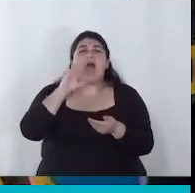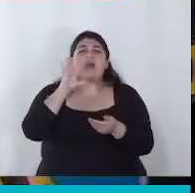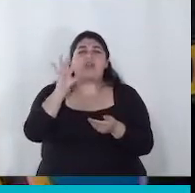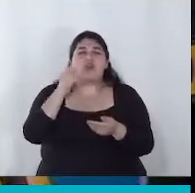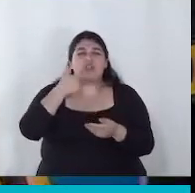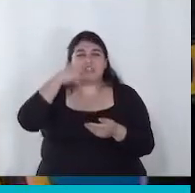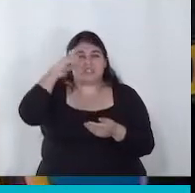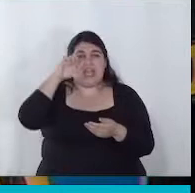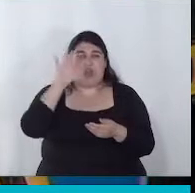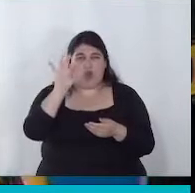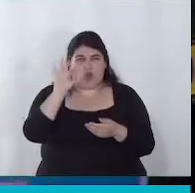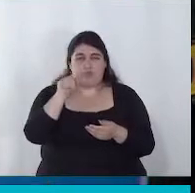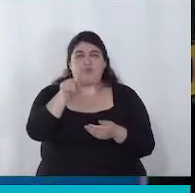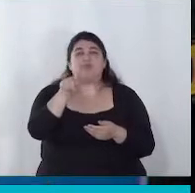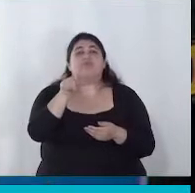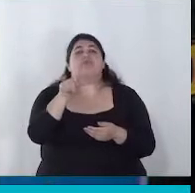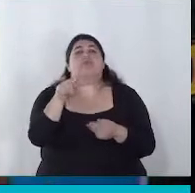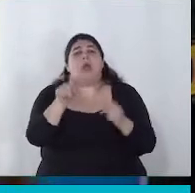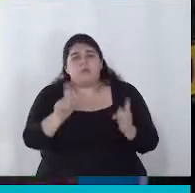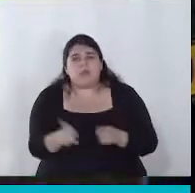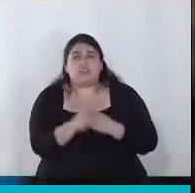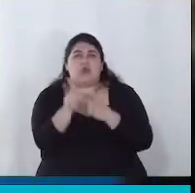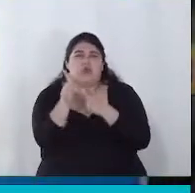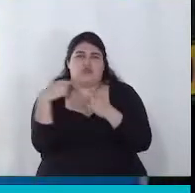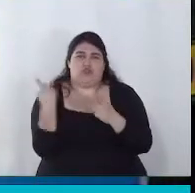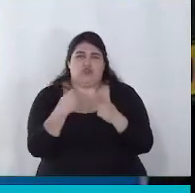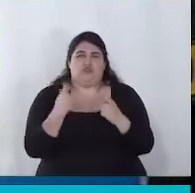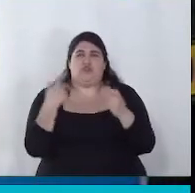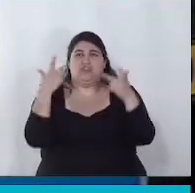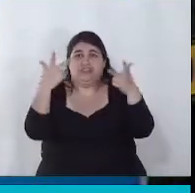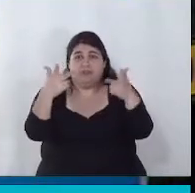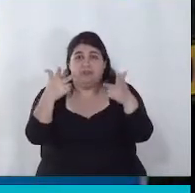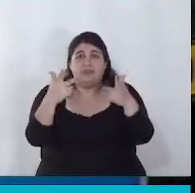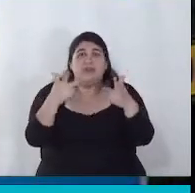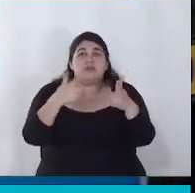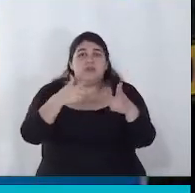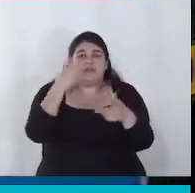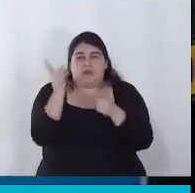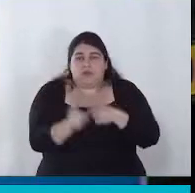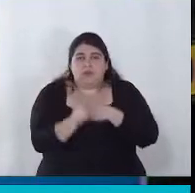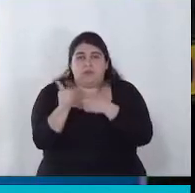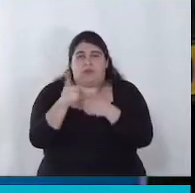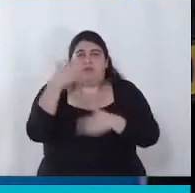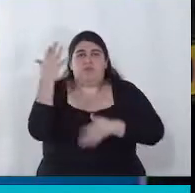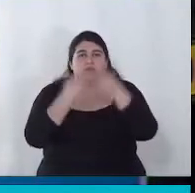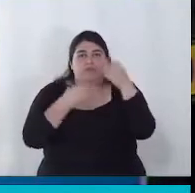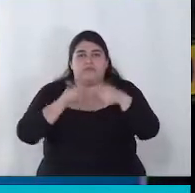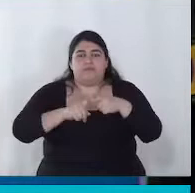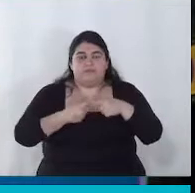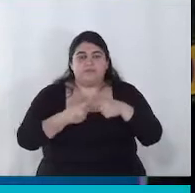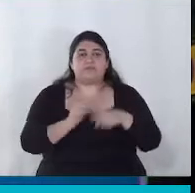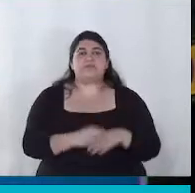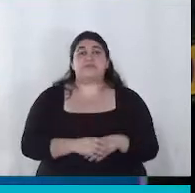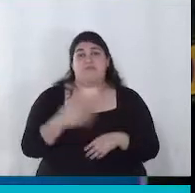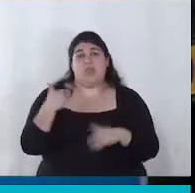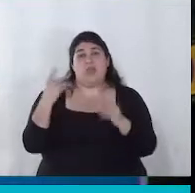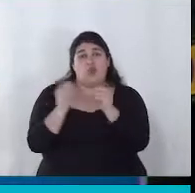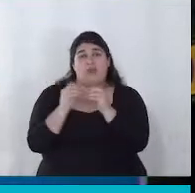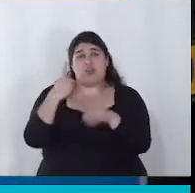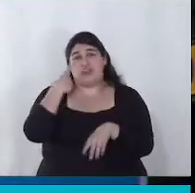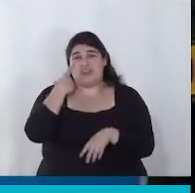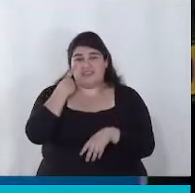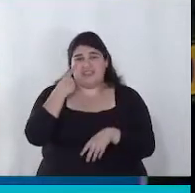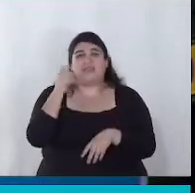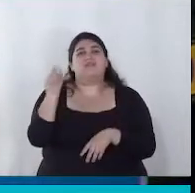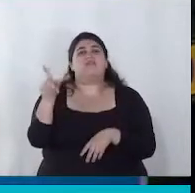la persecución que nosotros denominamos persecución judicial y política que tiene mi compañero intendente con una